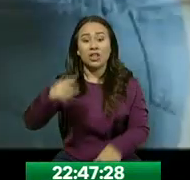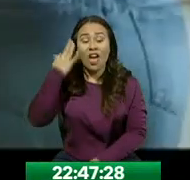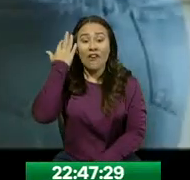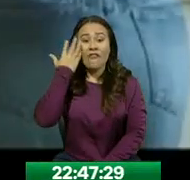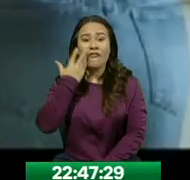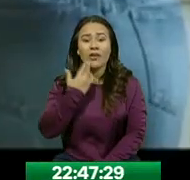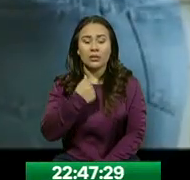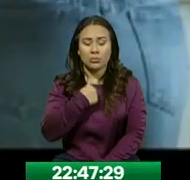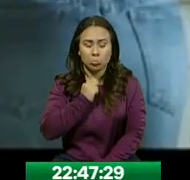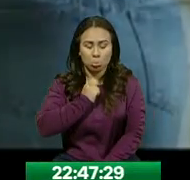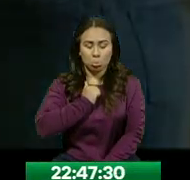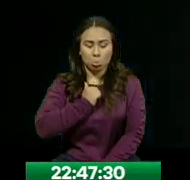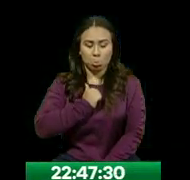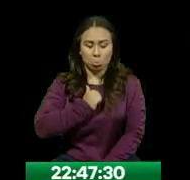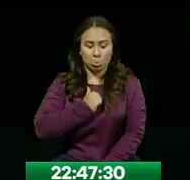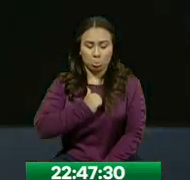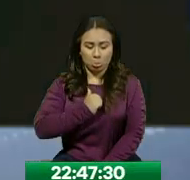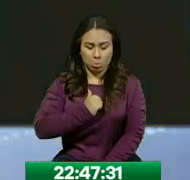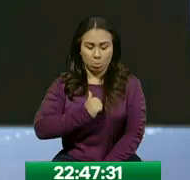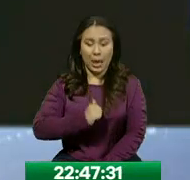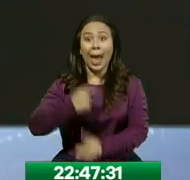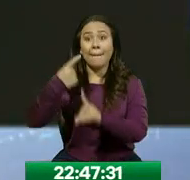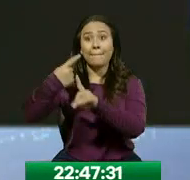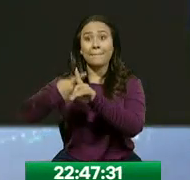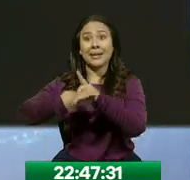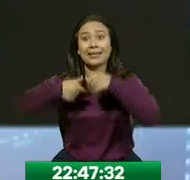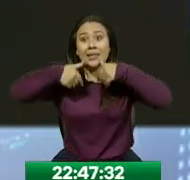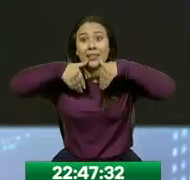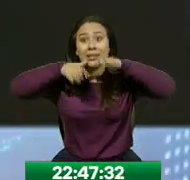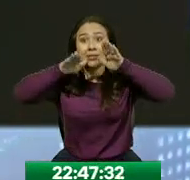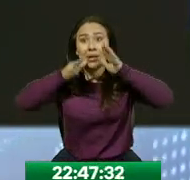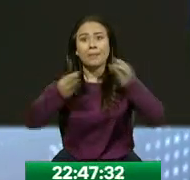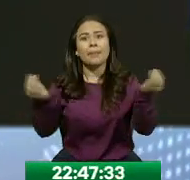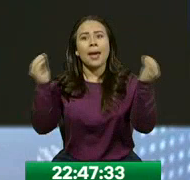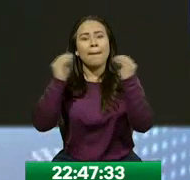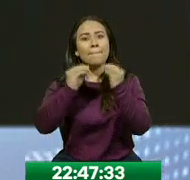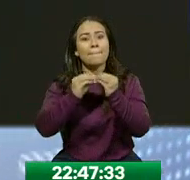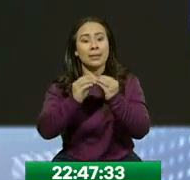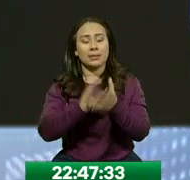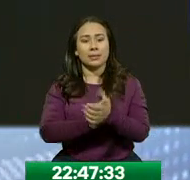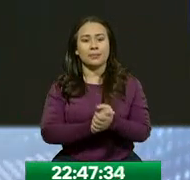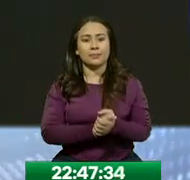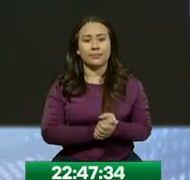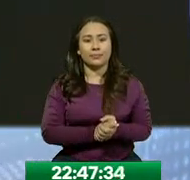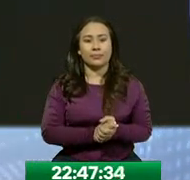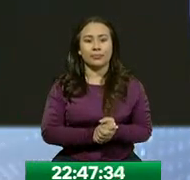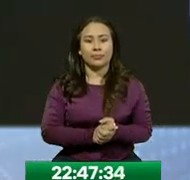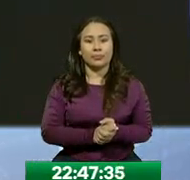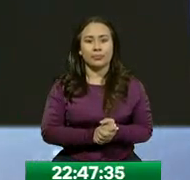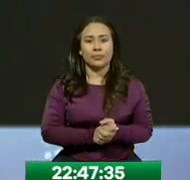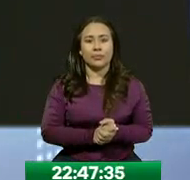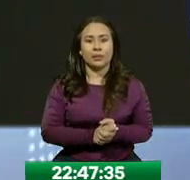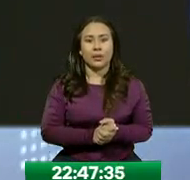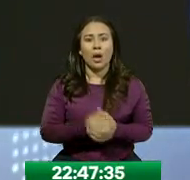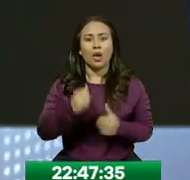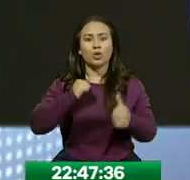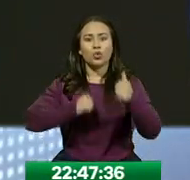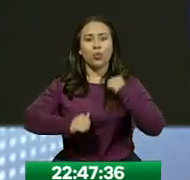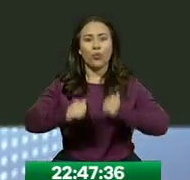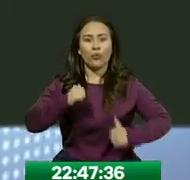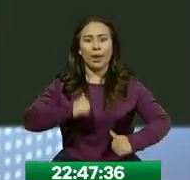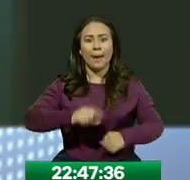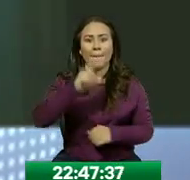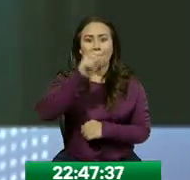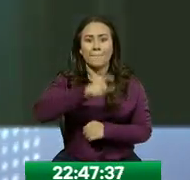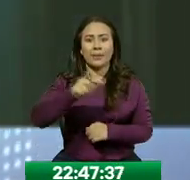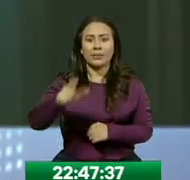le generan mucha tristeza. Que en el mes de diciembre es cuando más se da el trastorno depresivo. Las personas